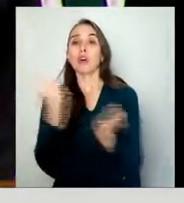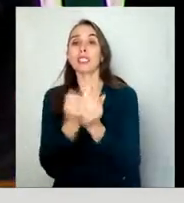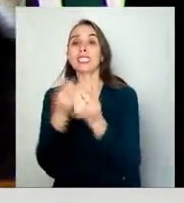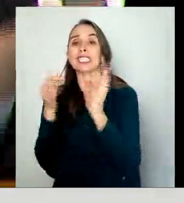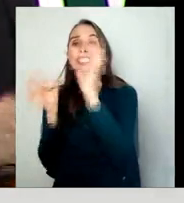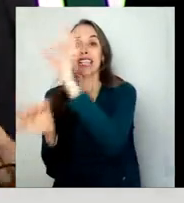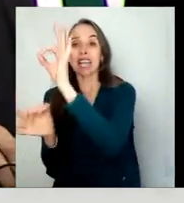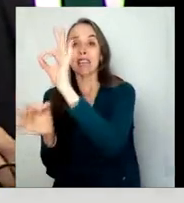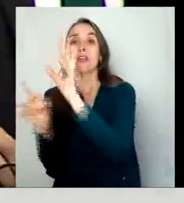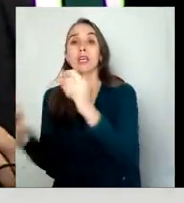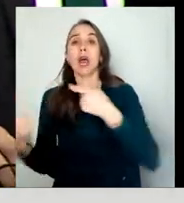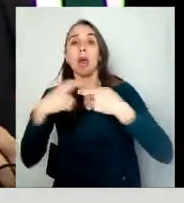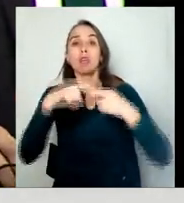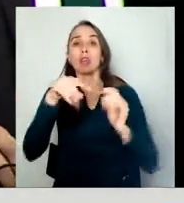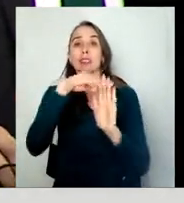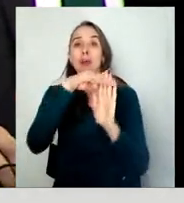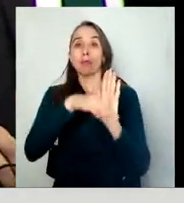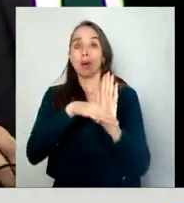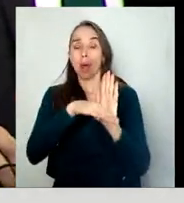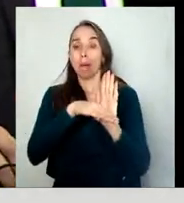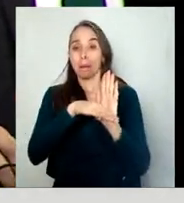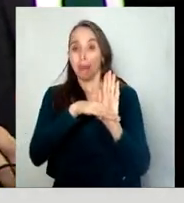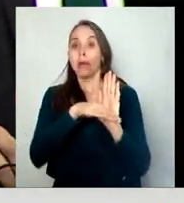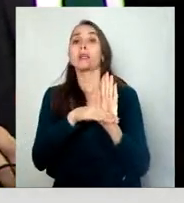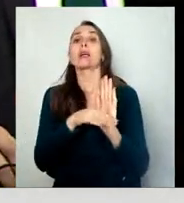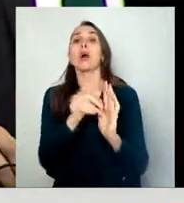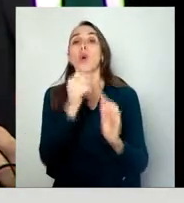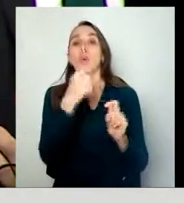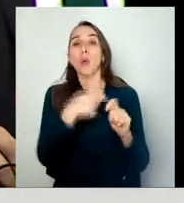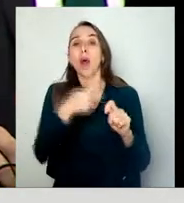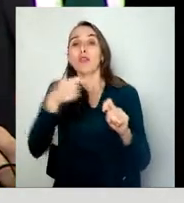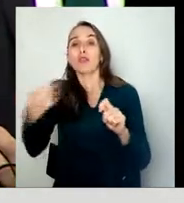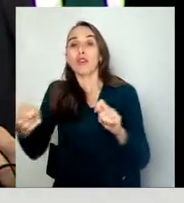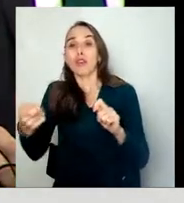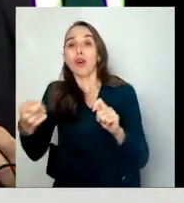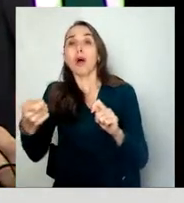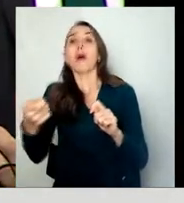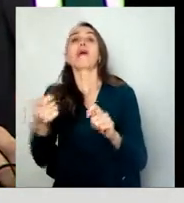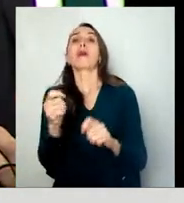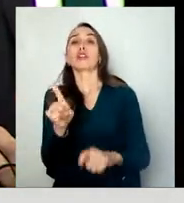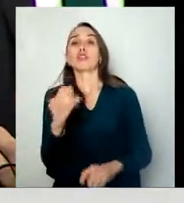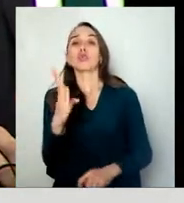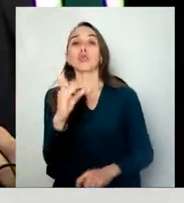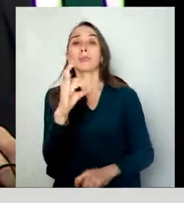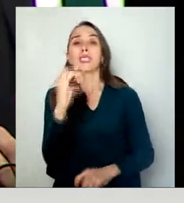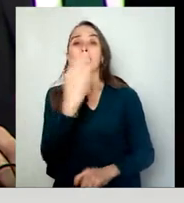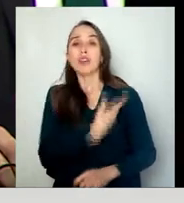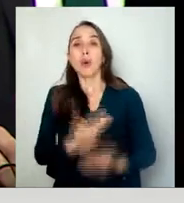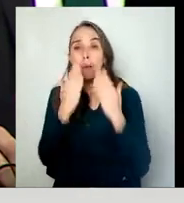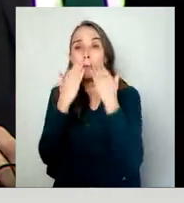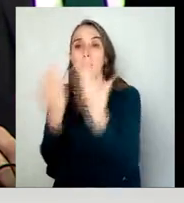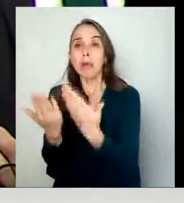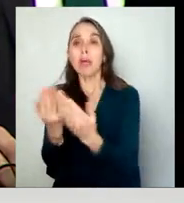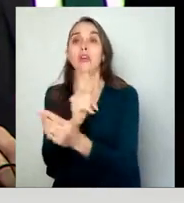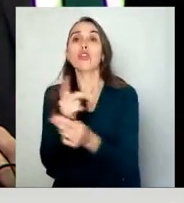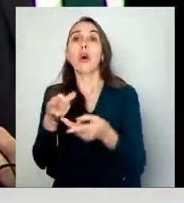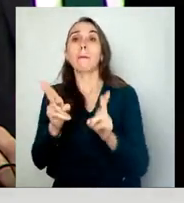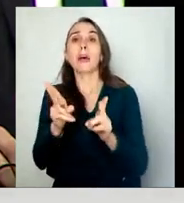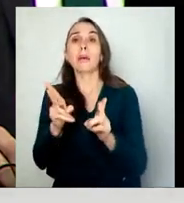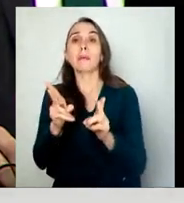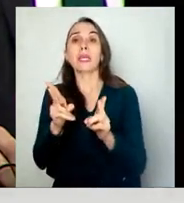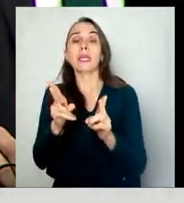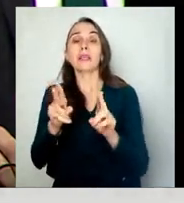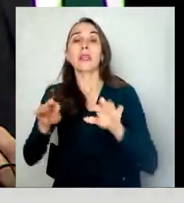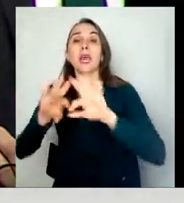programa los montos regulares para este subsidio Eso sí Y aquí es donde está el problema no permiten el financiamiento en su totalidad